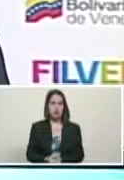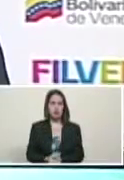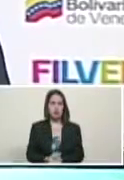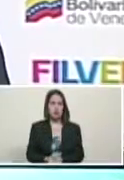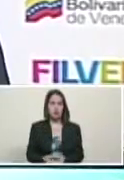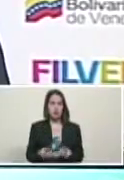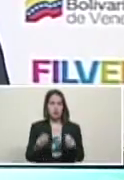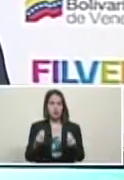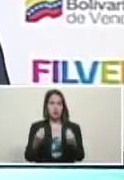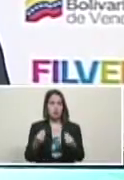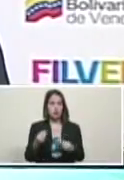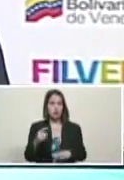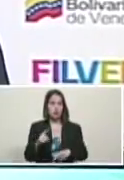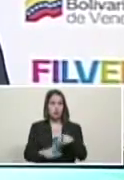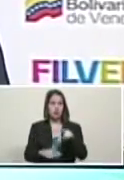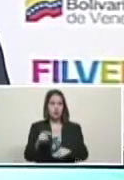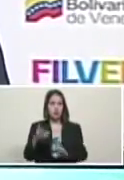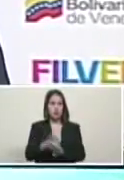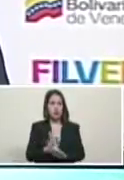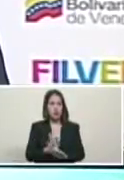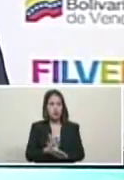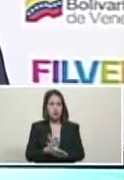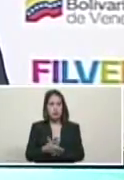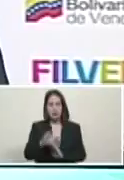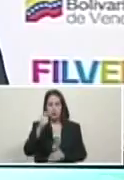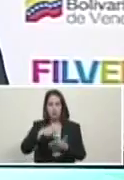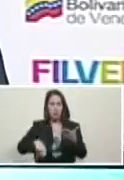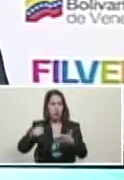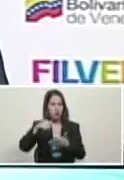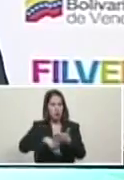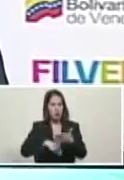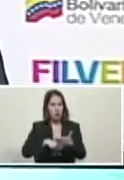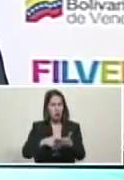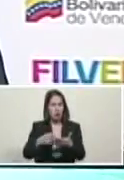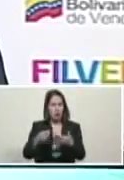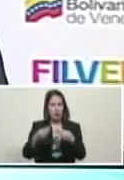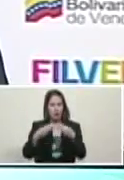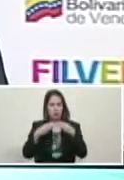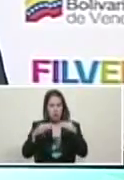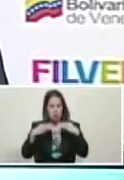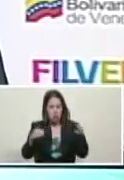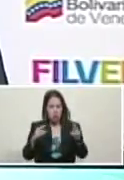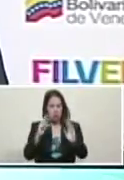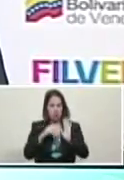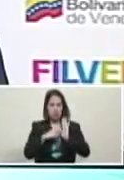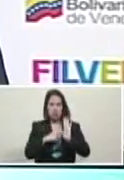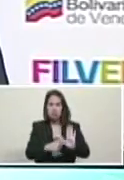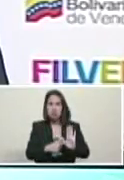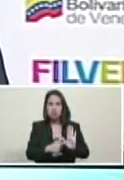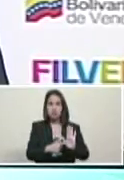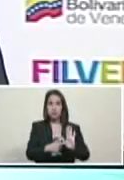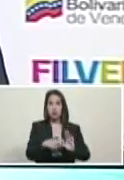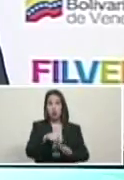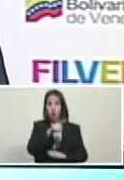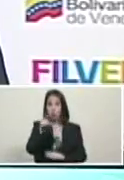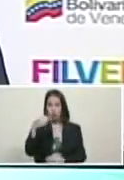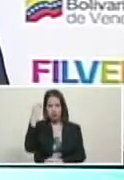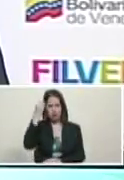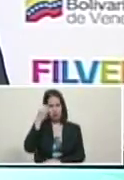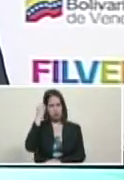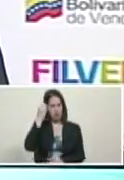Vadel, lo primero que tenían era una prohibición pública. ¿Ustedes se imaginan, queridos